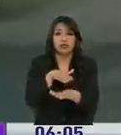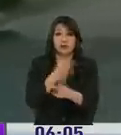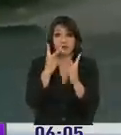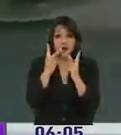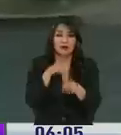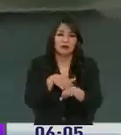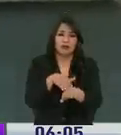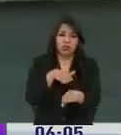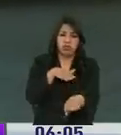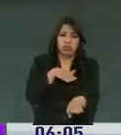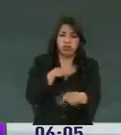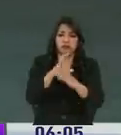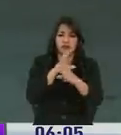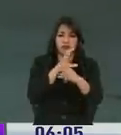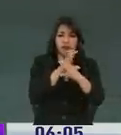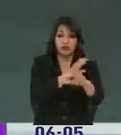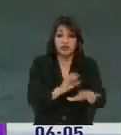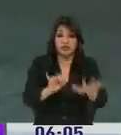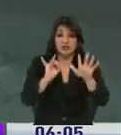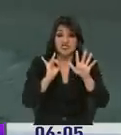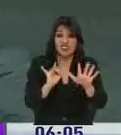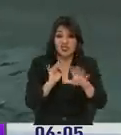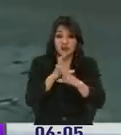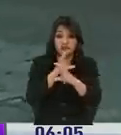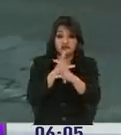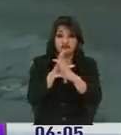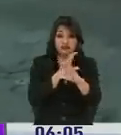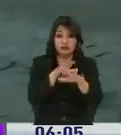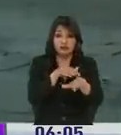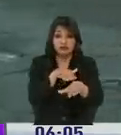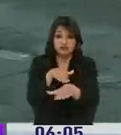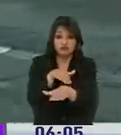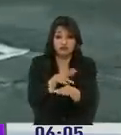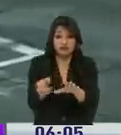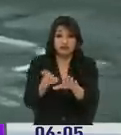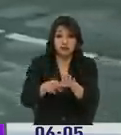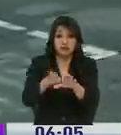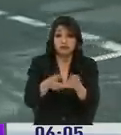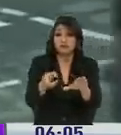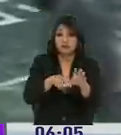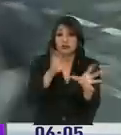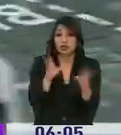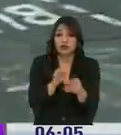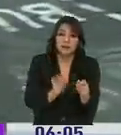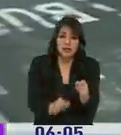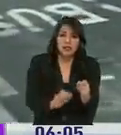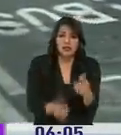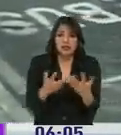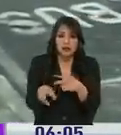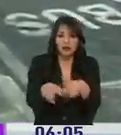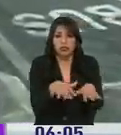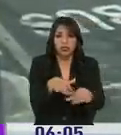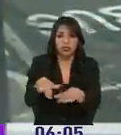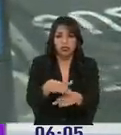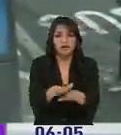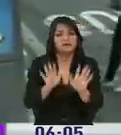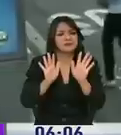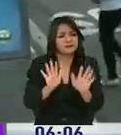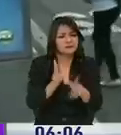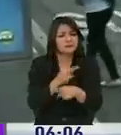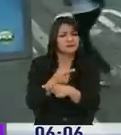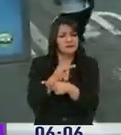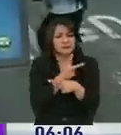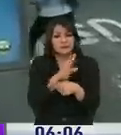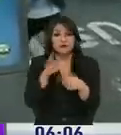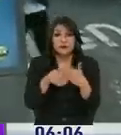ver, hay más de 7 buses en esta zona. Todos están llenos de pasajeros, todos pitan, todos quieren pasar por el mismo sitio, todos